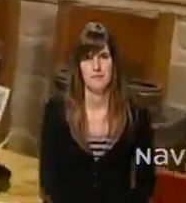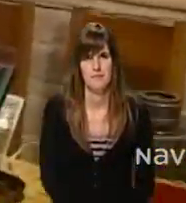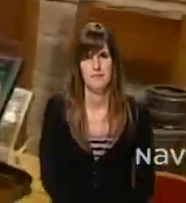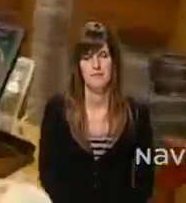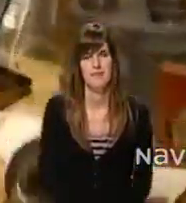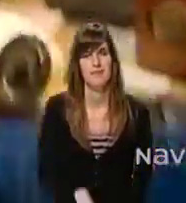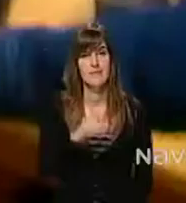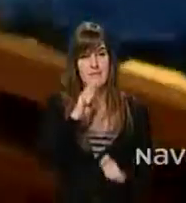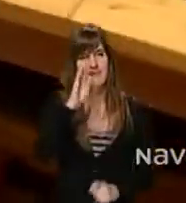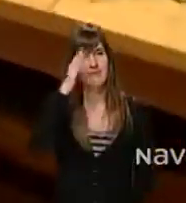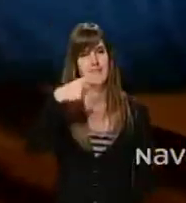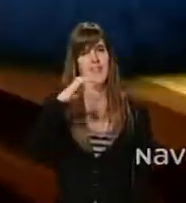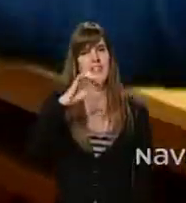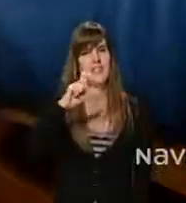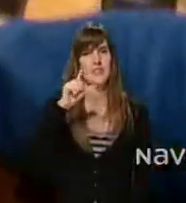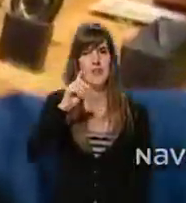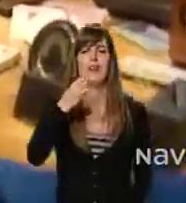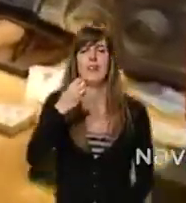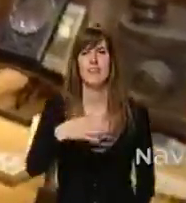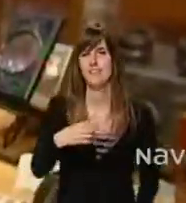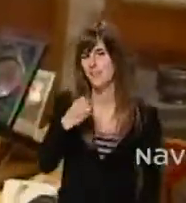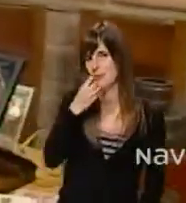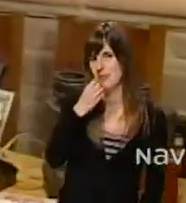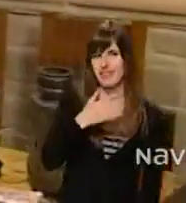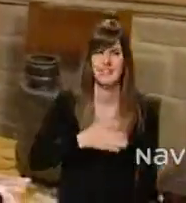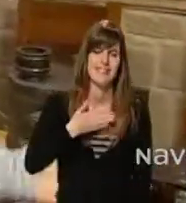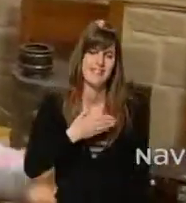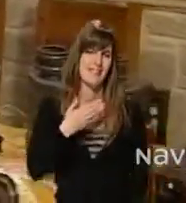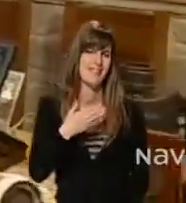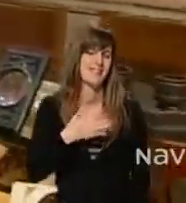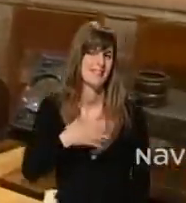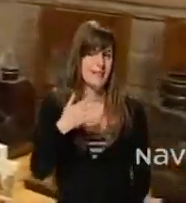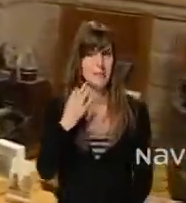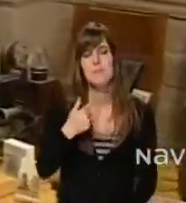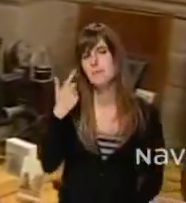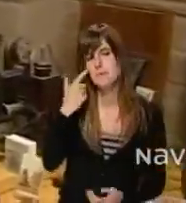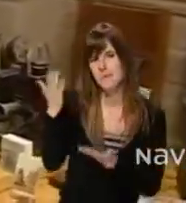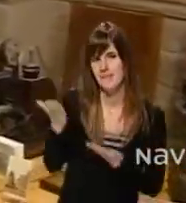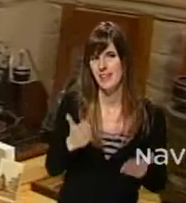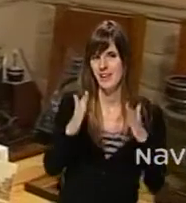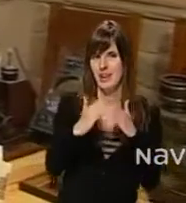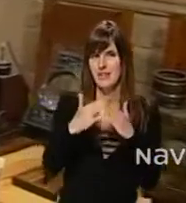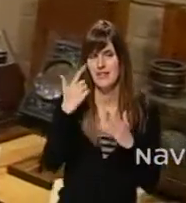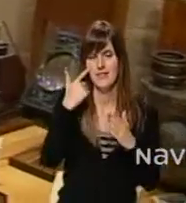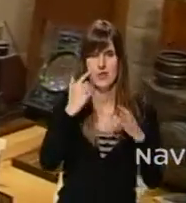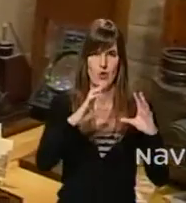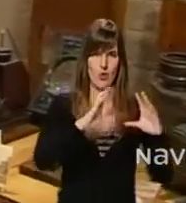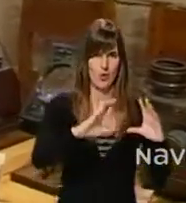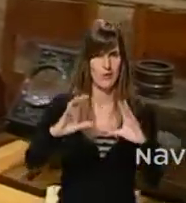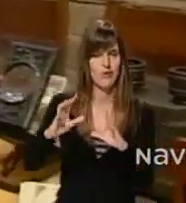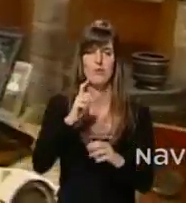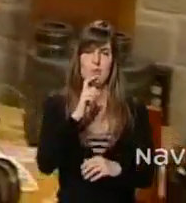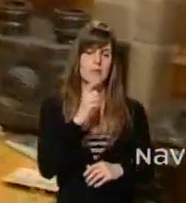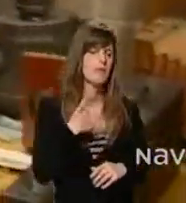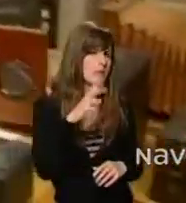Hola Gisleno, María, ¿qué tal? Muy bien, ¿cómo Encantada. estás? Encantado de que vengas a casa a ver esta colección. Bueno, una colección que así a